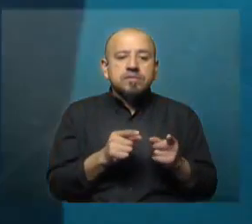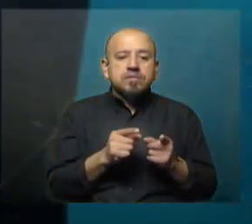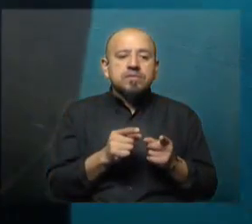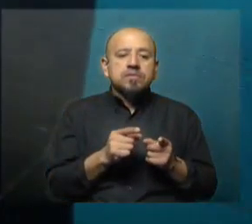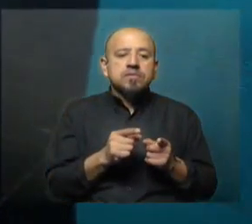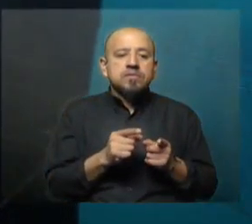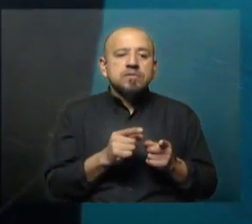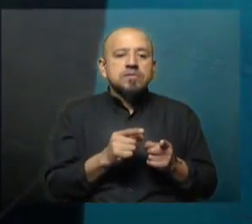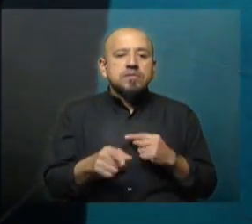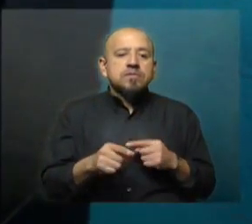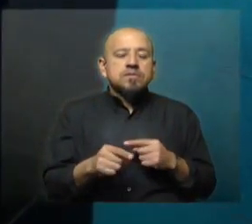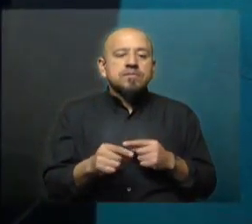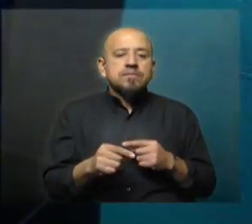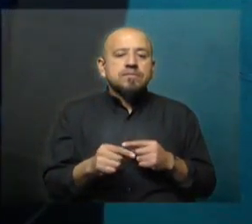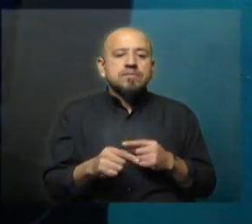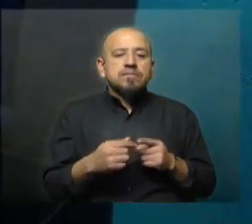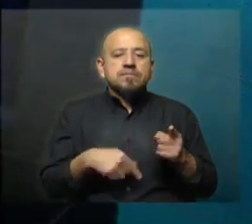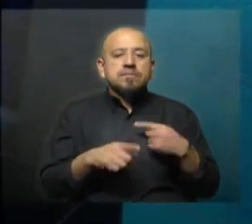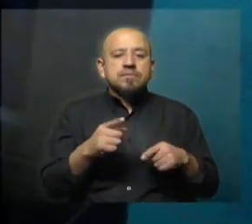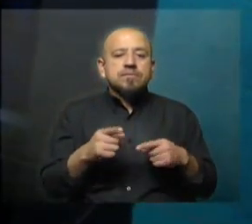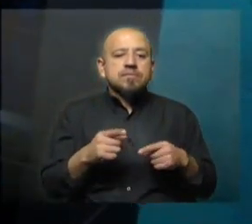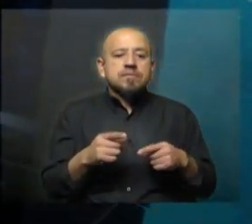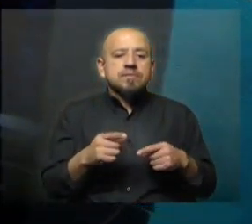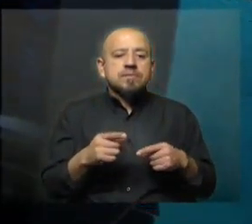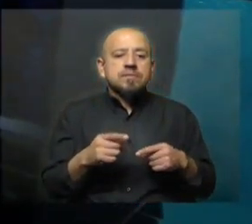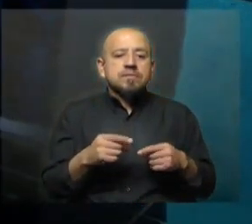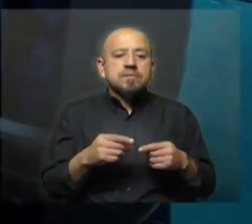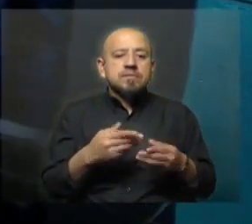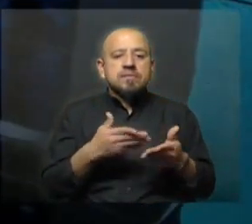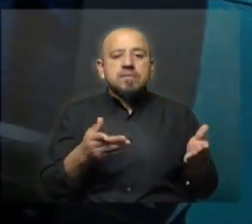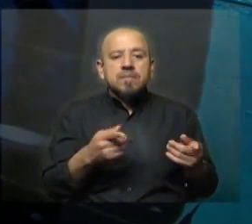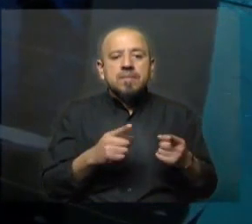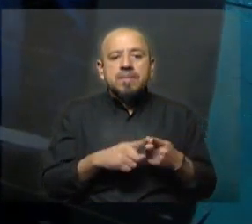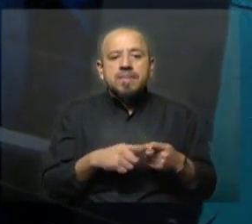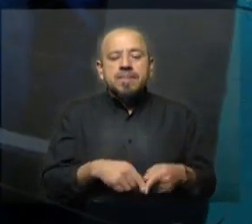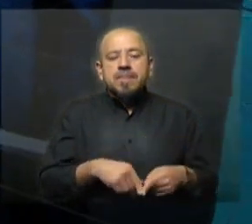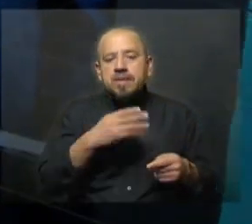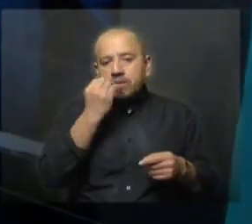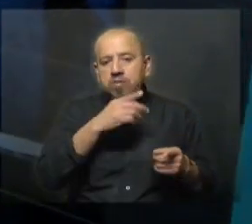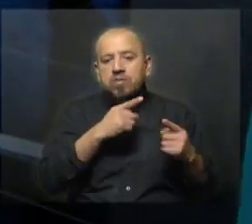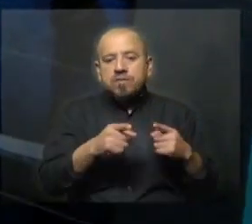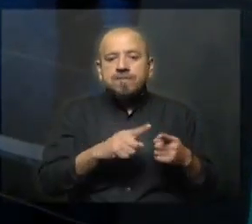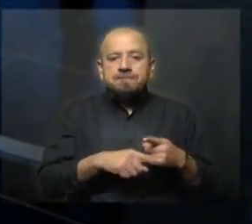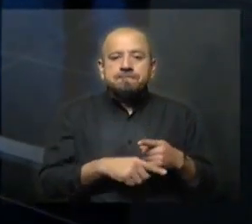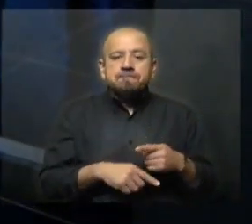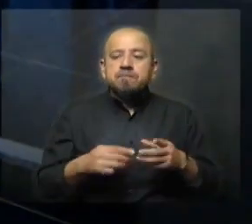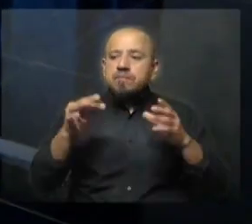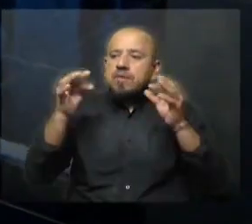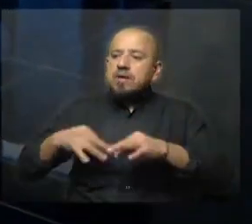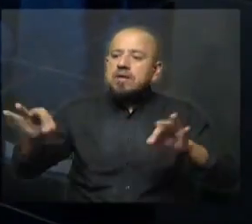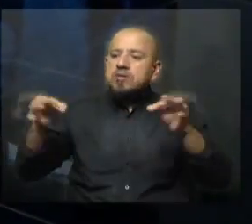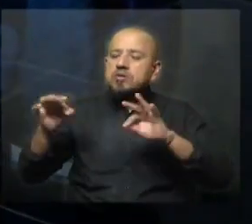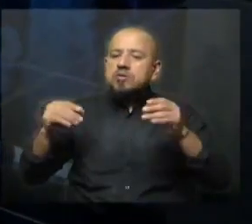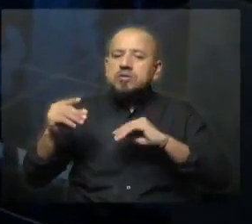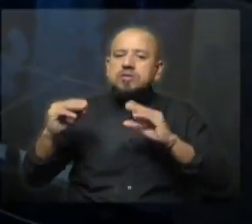trasnoche para adultos el mismo espectáculo que hacemos para niños increíble fue buenísimo porque era canciones a la noche un sábado